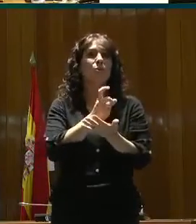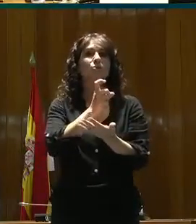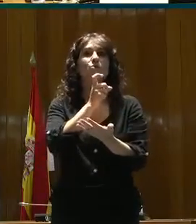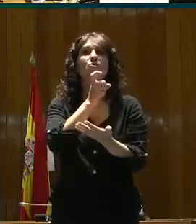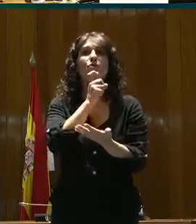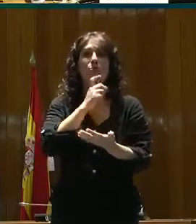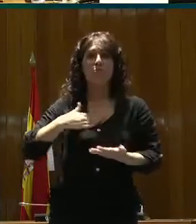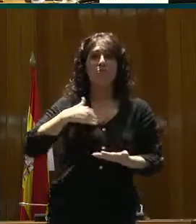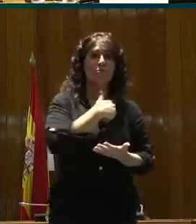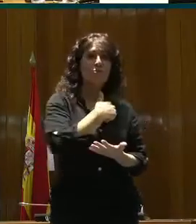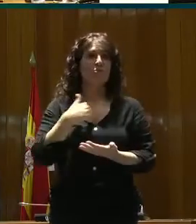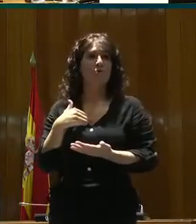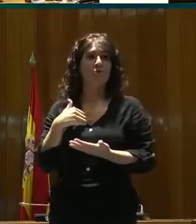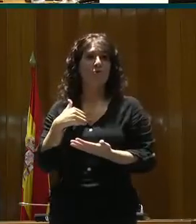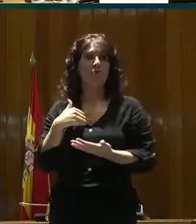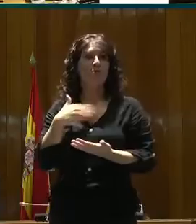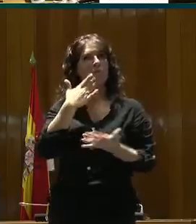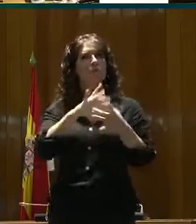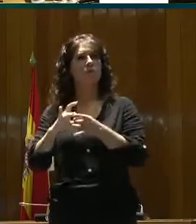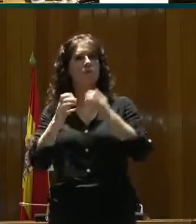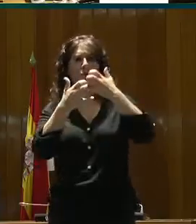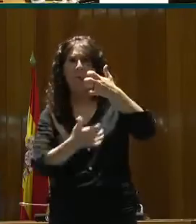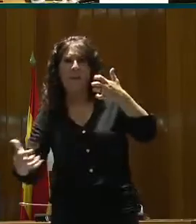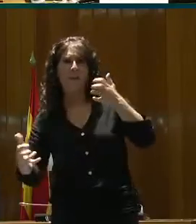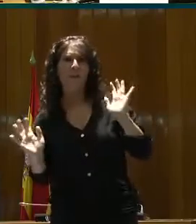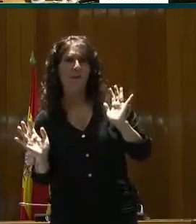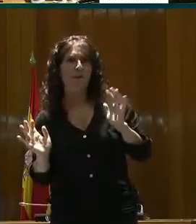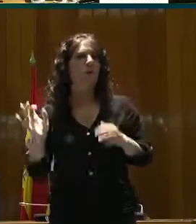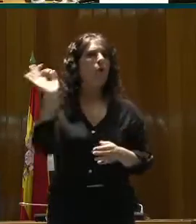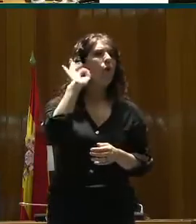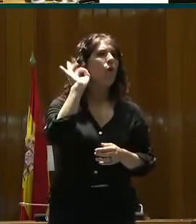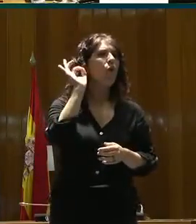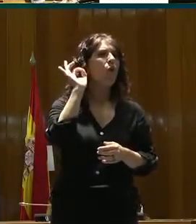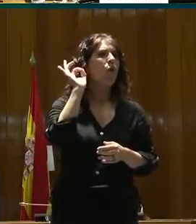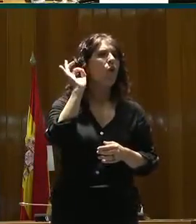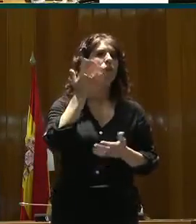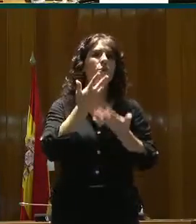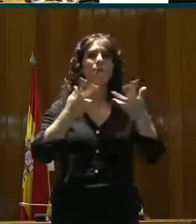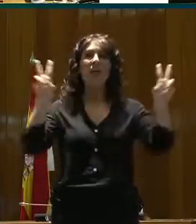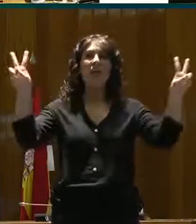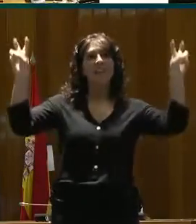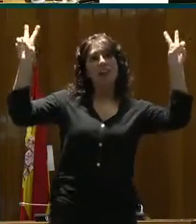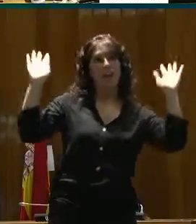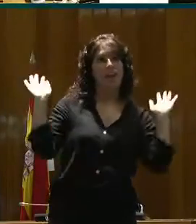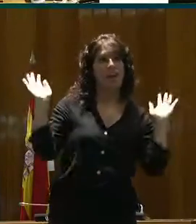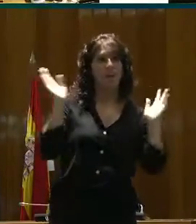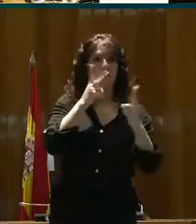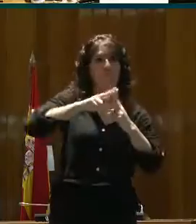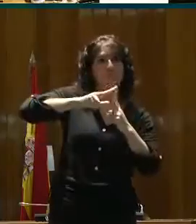¿Lo trataremos como un caso de subordinación o como un caso de cita? Porque tiene esas